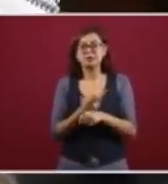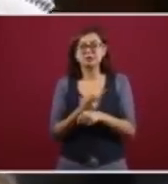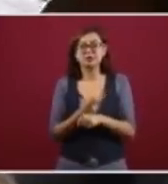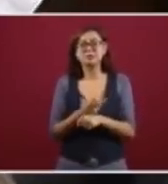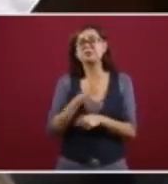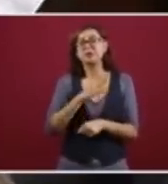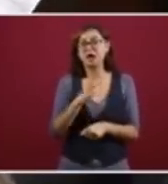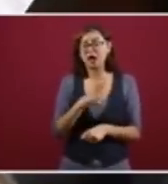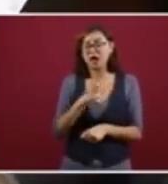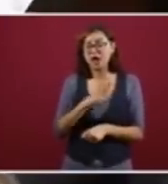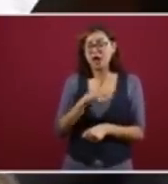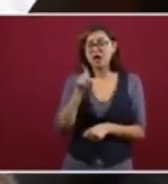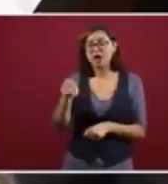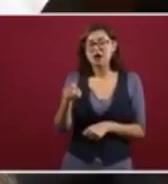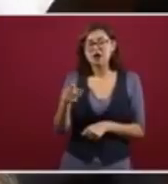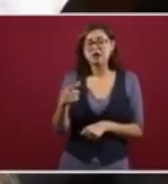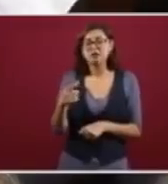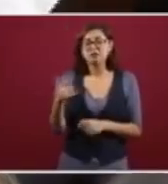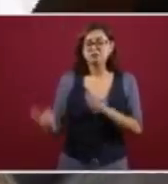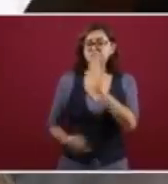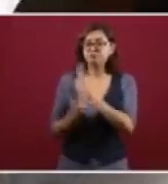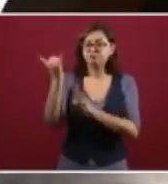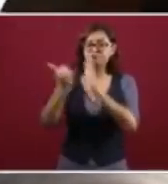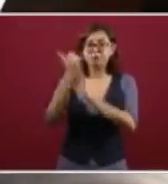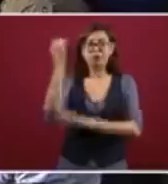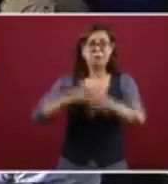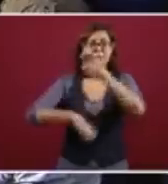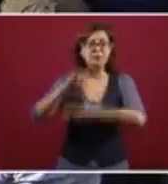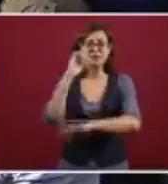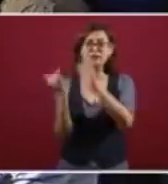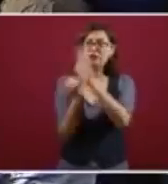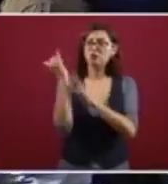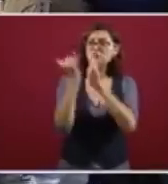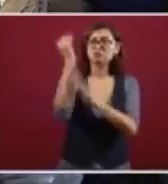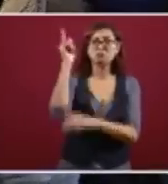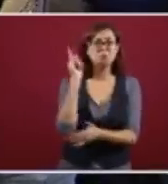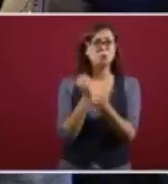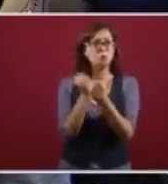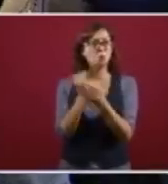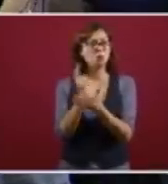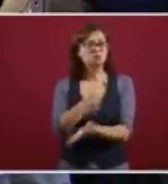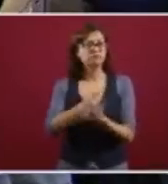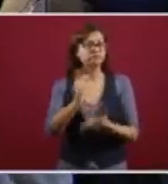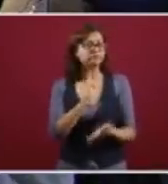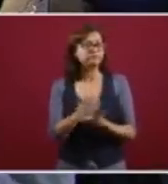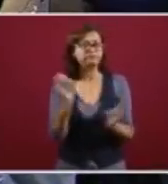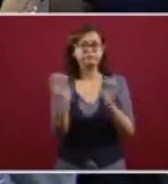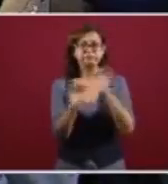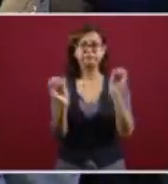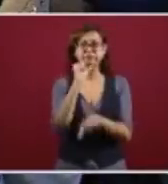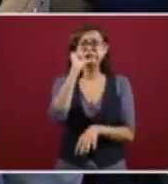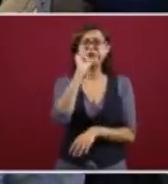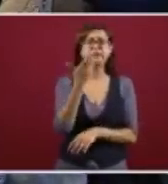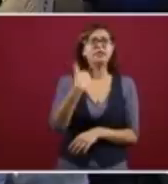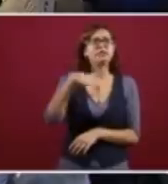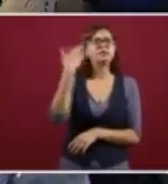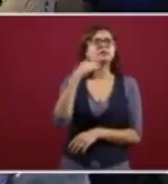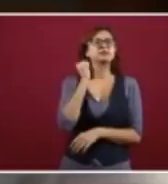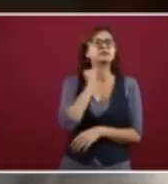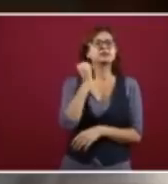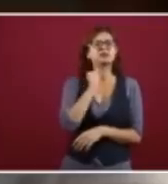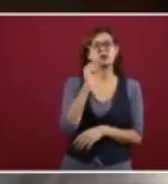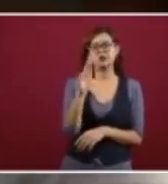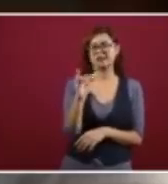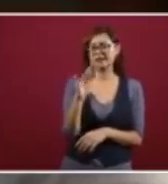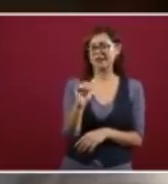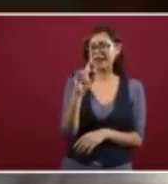constructores que no están pagando impuestos. Hay muchas, por lo que nos dijo por ahí el senador Ricardo Monreal,